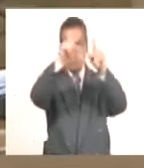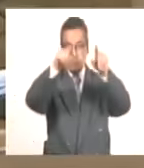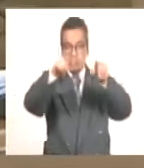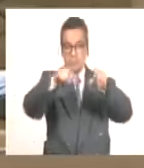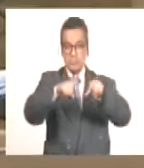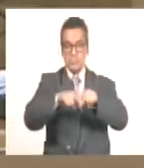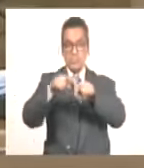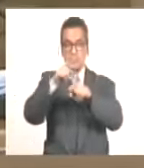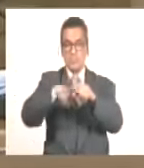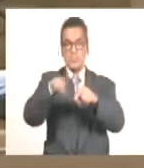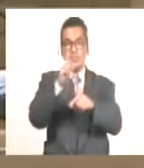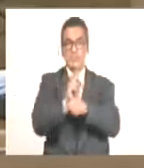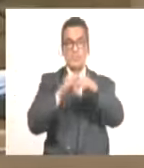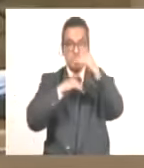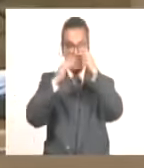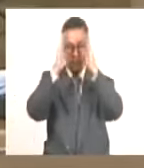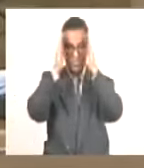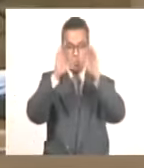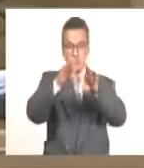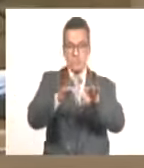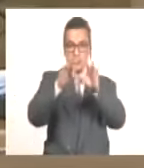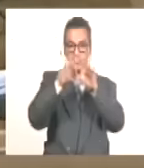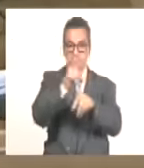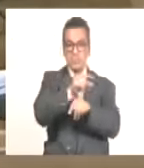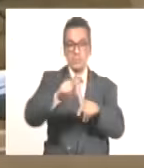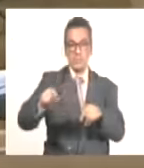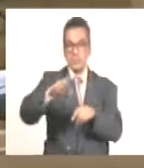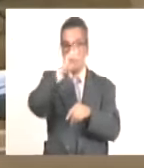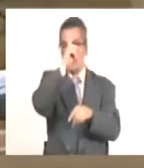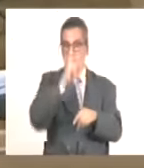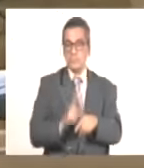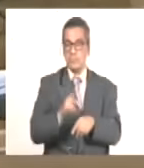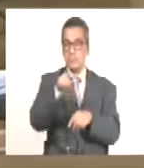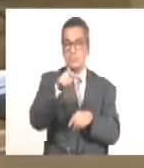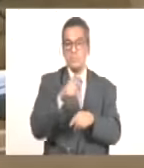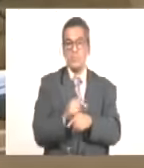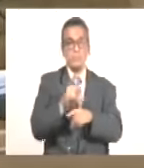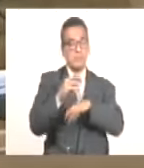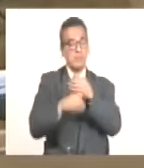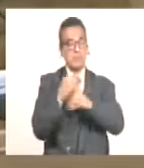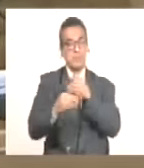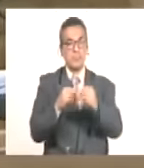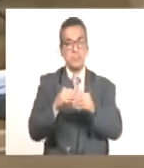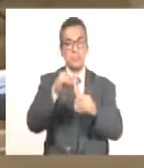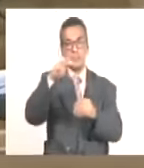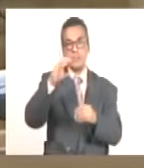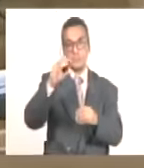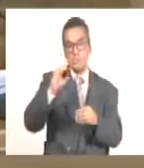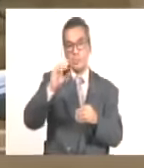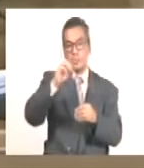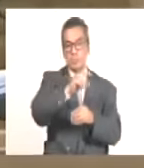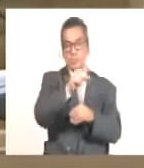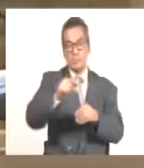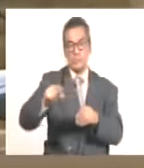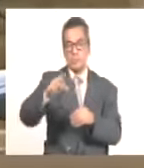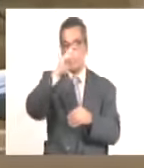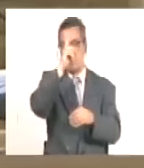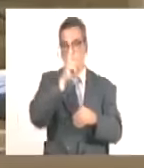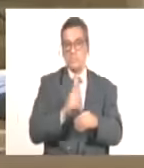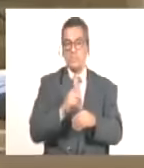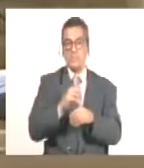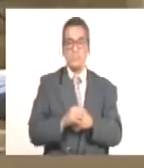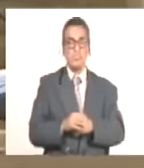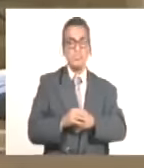el formato único de atención preferencial para las personas con discapacidad establecido por el Consejo Nacional para las Personas con